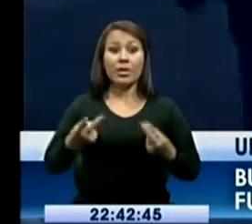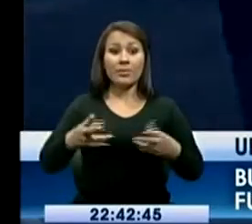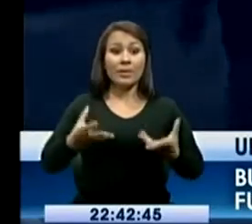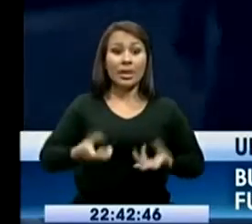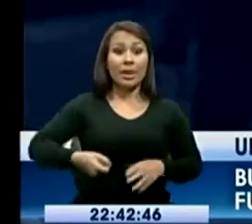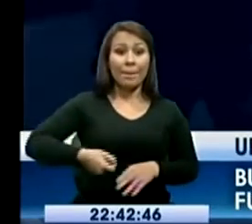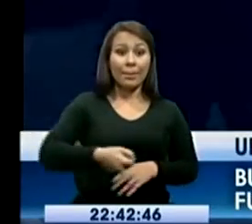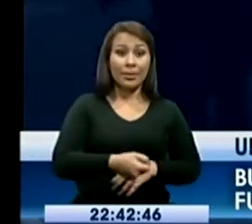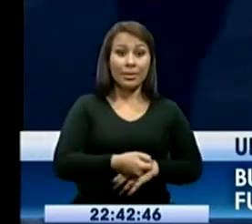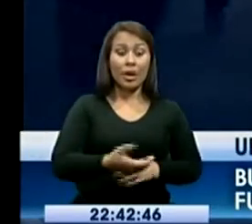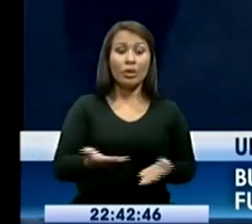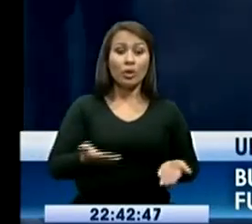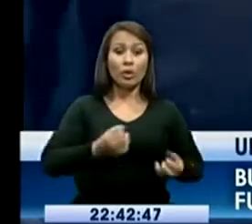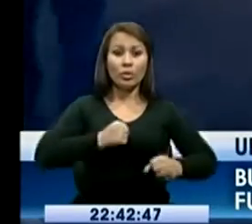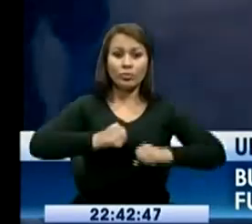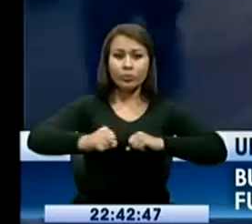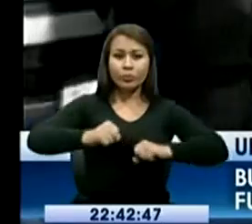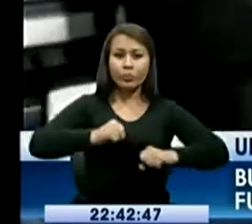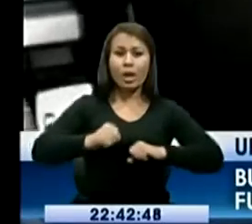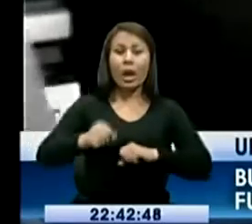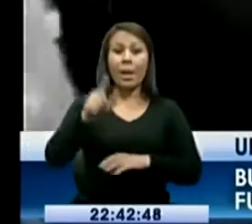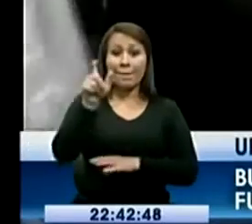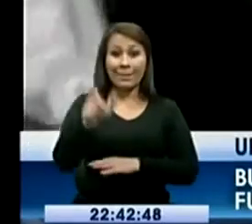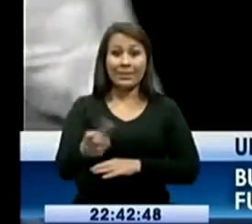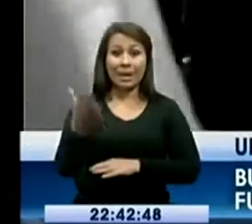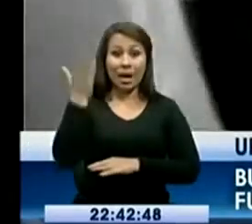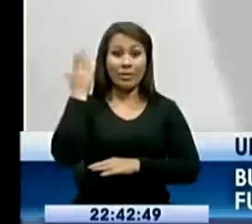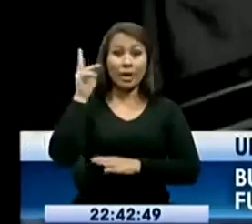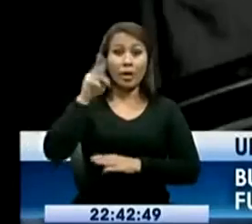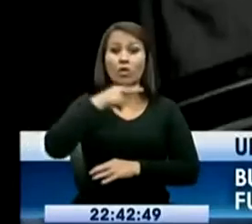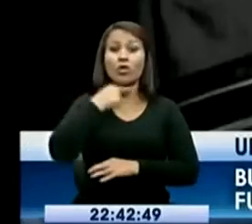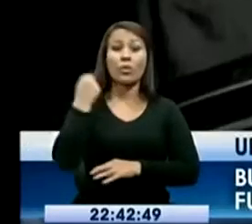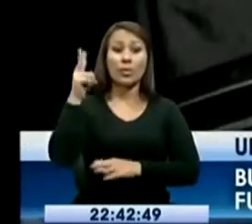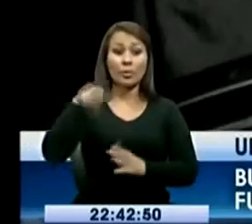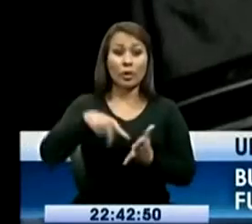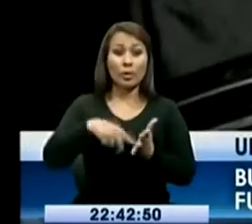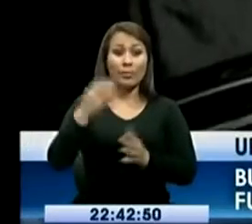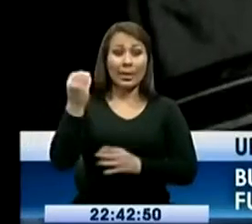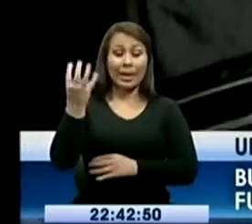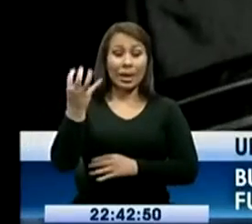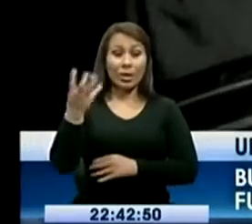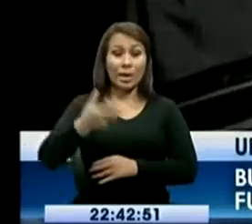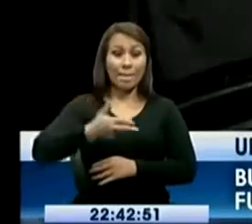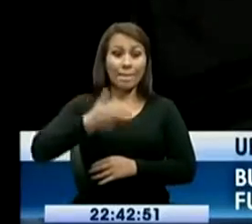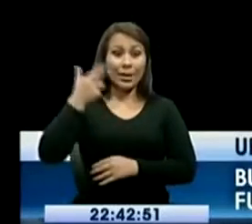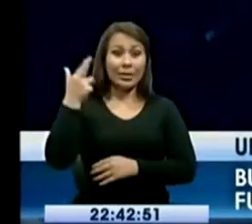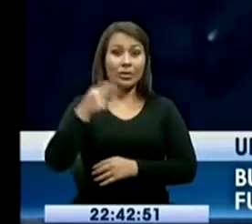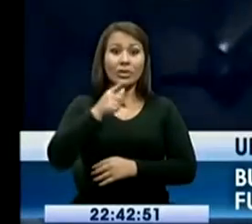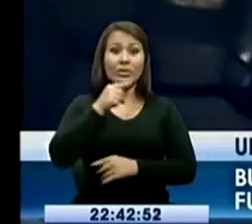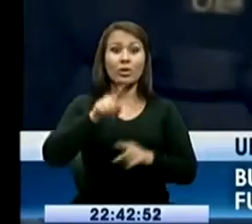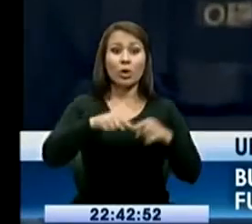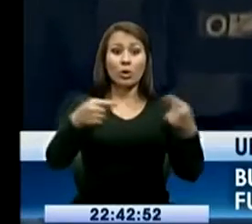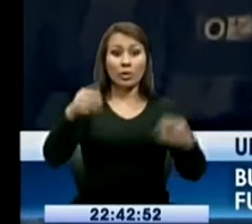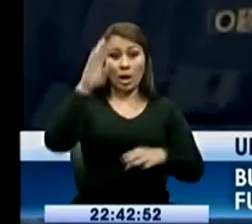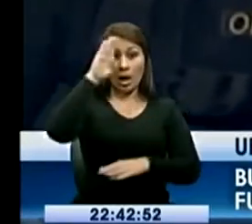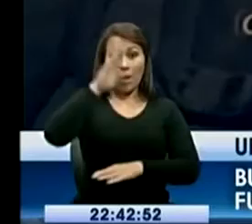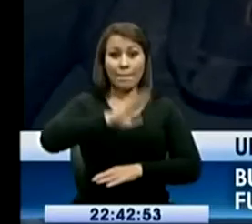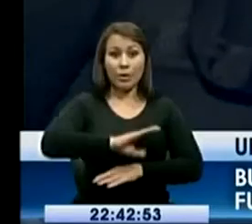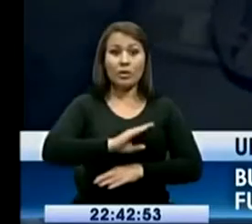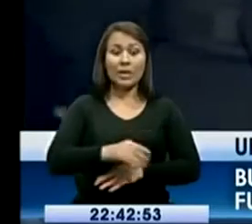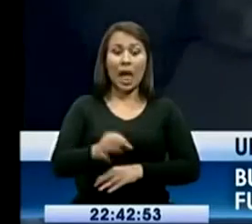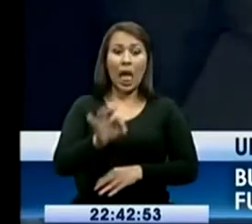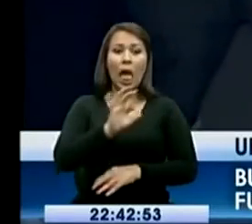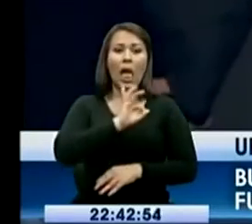asesinato. En el operativo de rescate del plagiado en noviembre de 2014, habría disparado en contra de los uniformados, hiriendo a